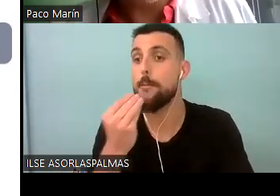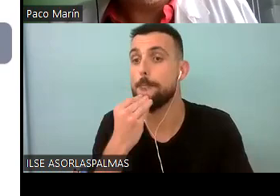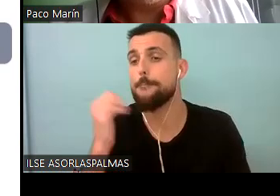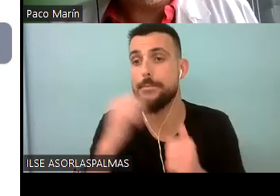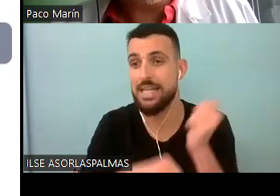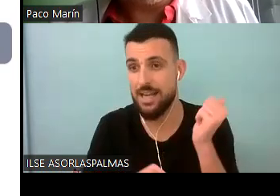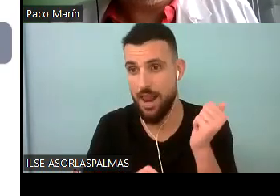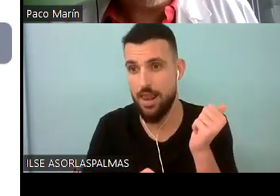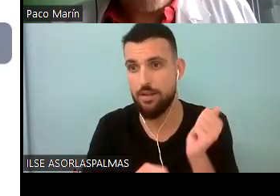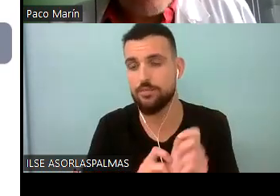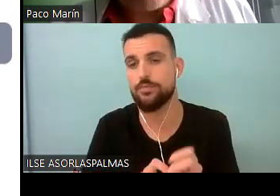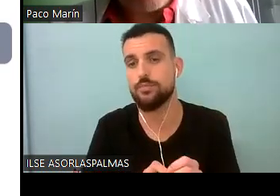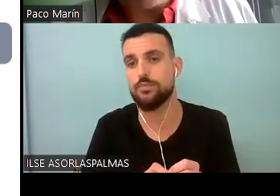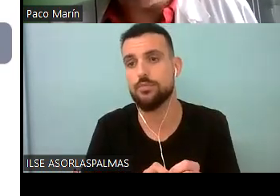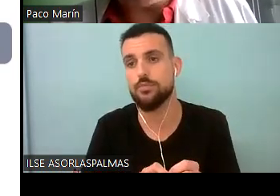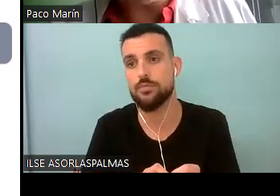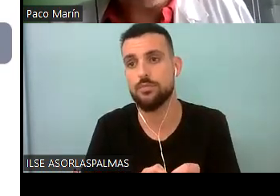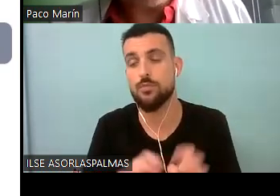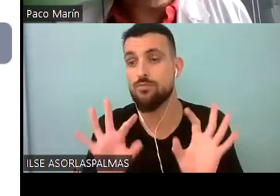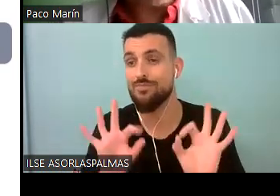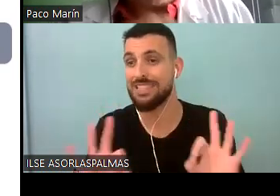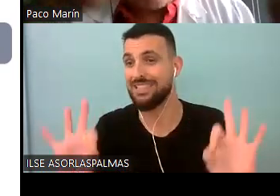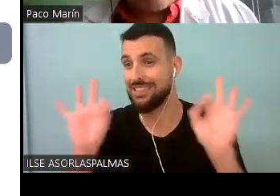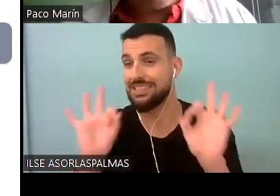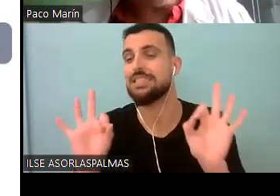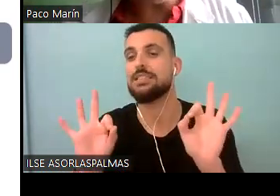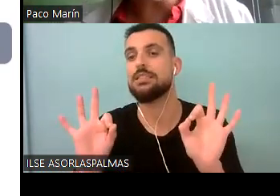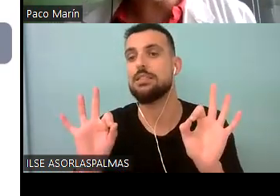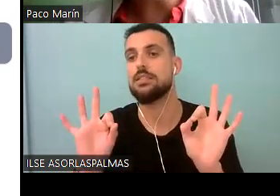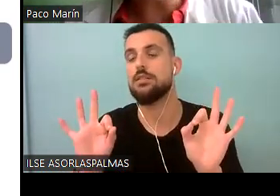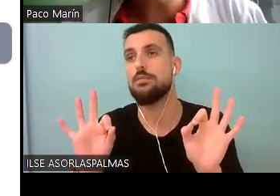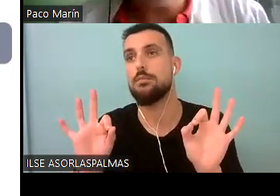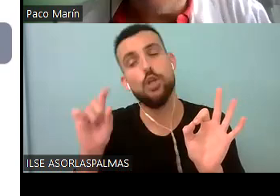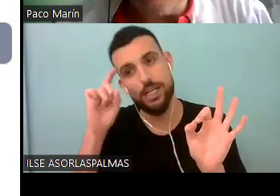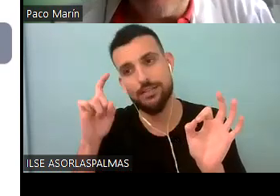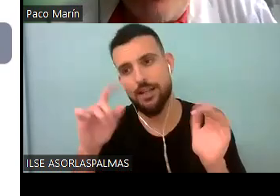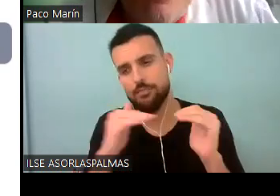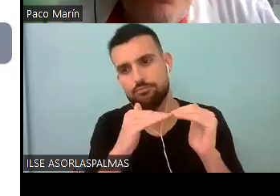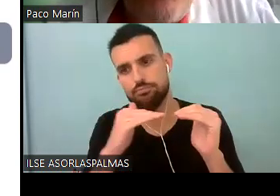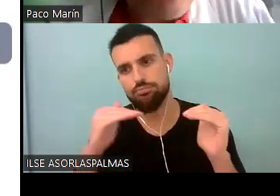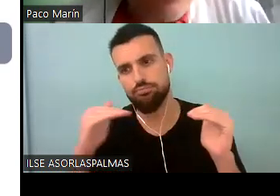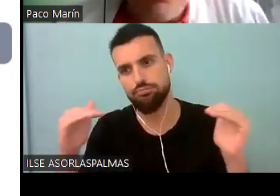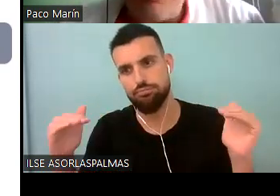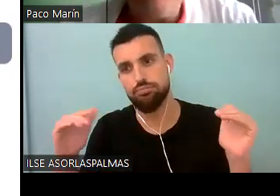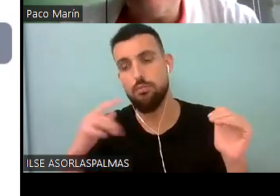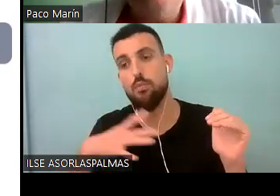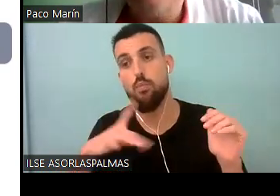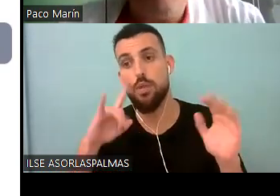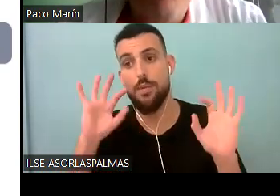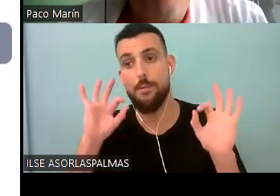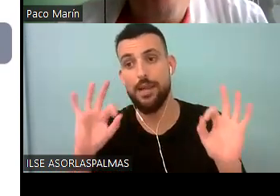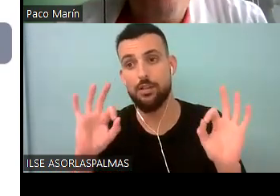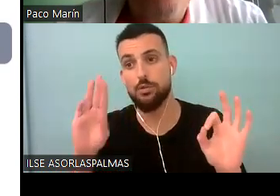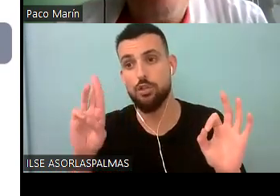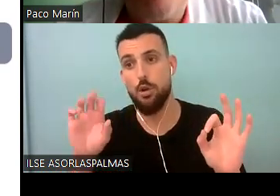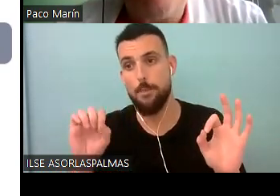manera única, específica, sin reequilibrar todo lo demás, puede resultar peligroso. Por lo tanto, el ProBalance sería un